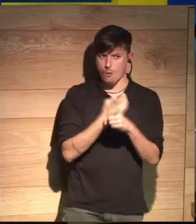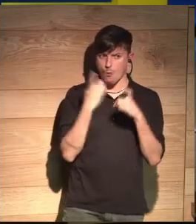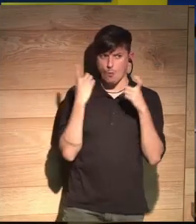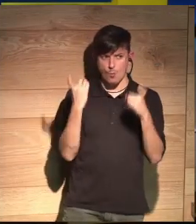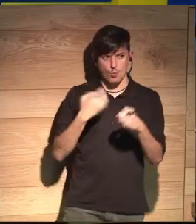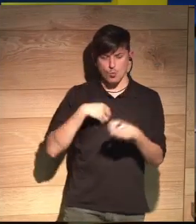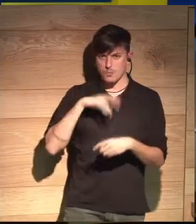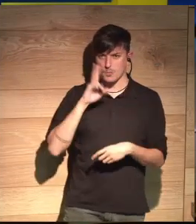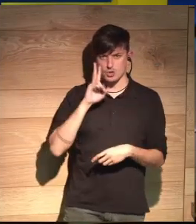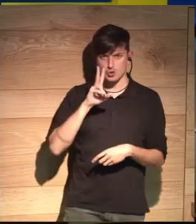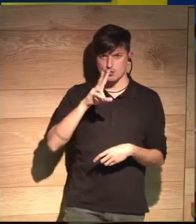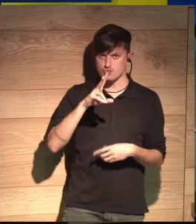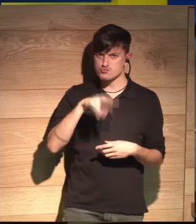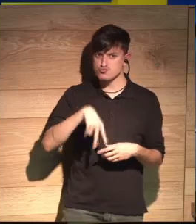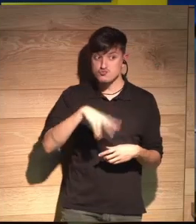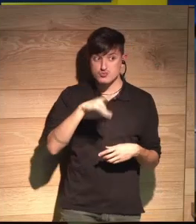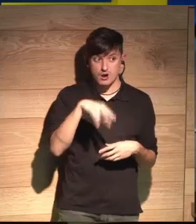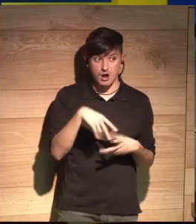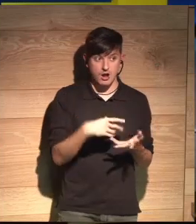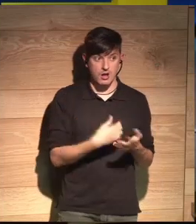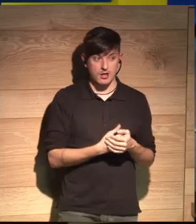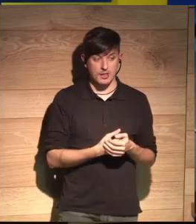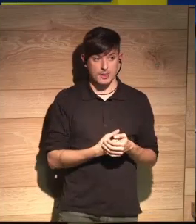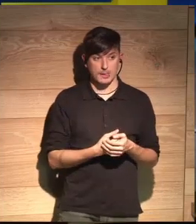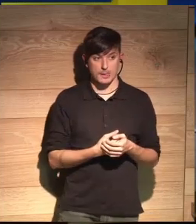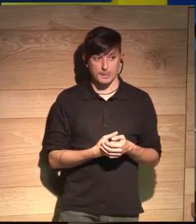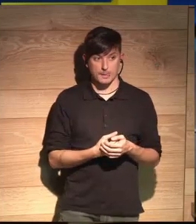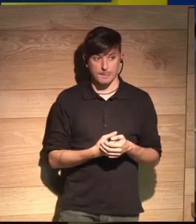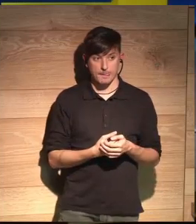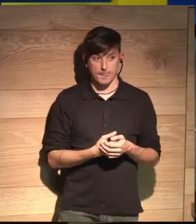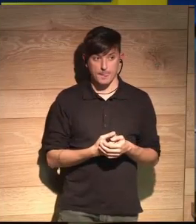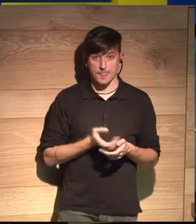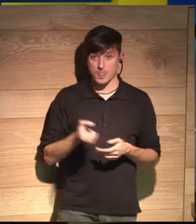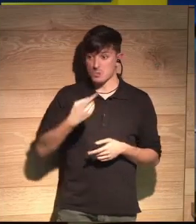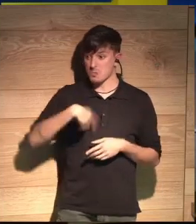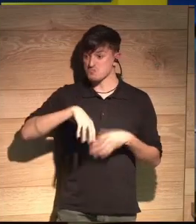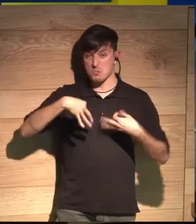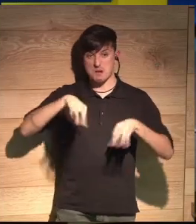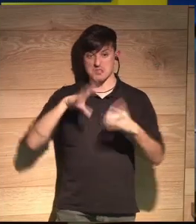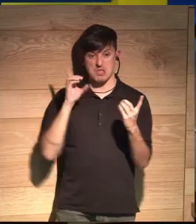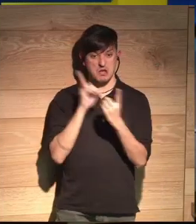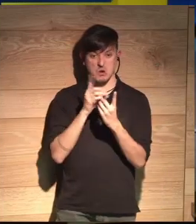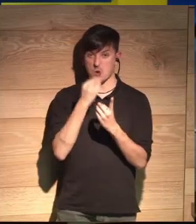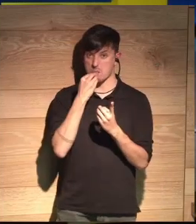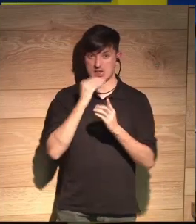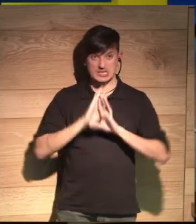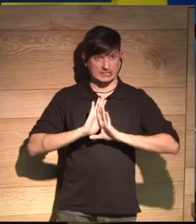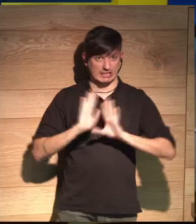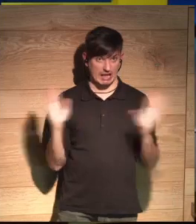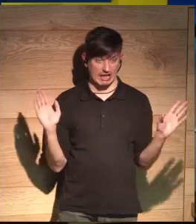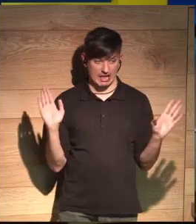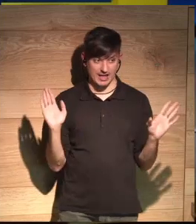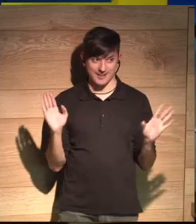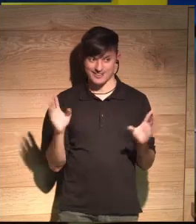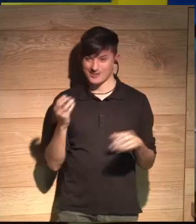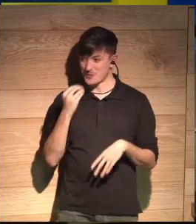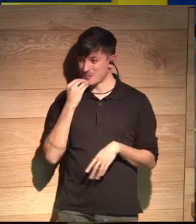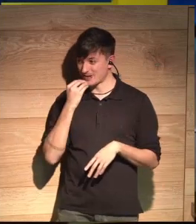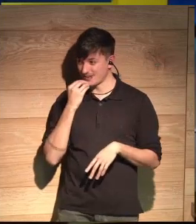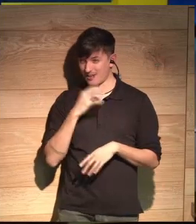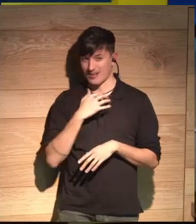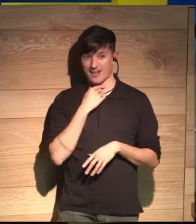chiquita por casualidad generalmente nos vemos sólo para comer junto a ella pensaba comer